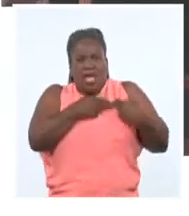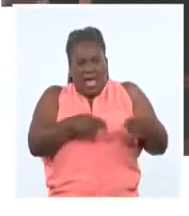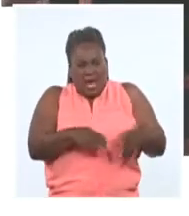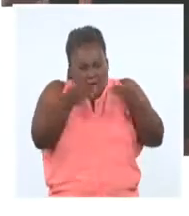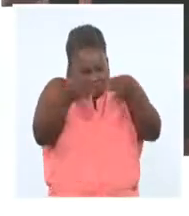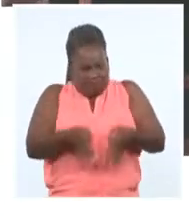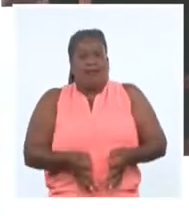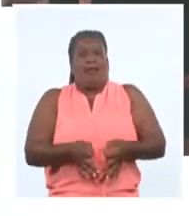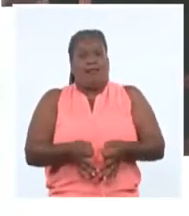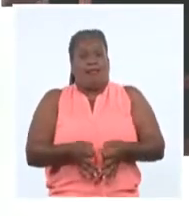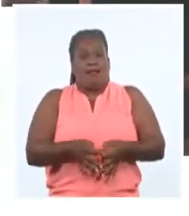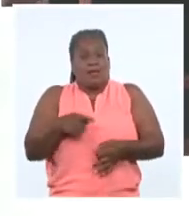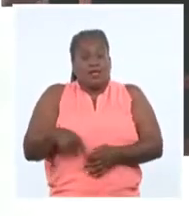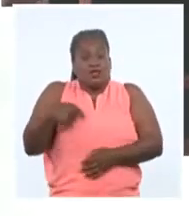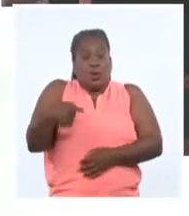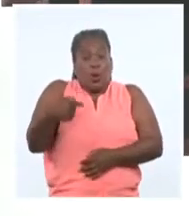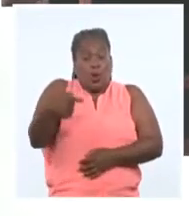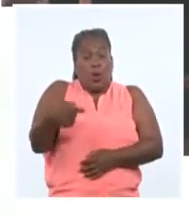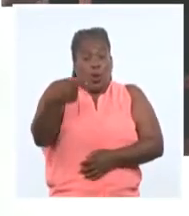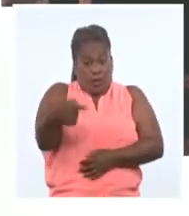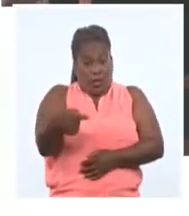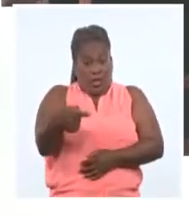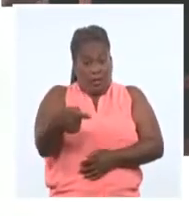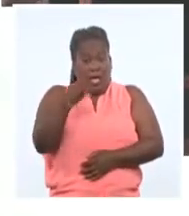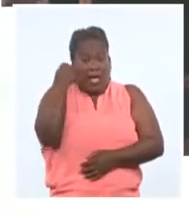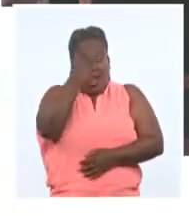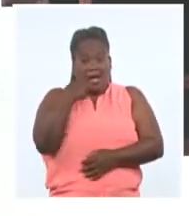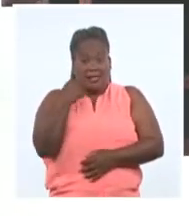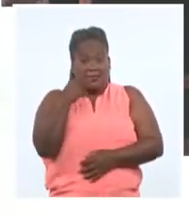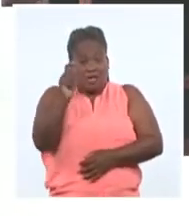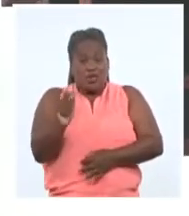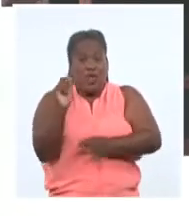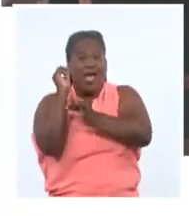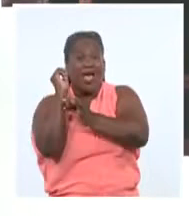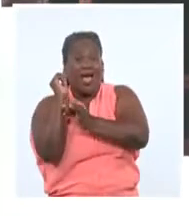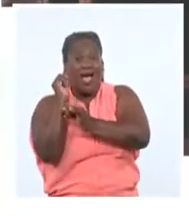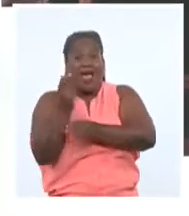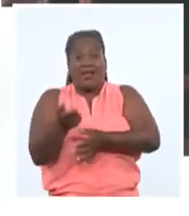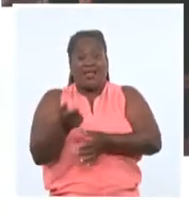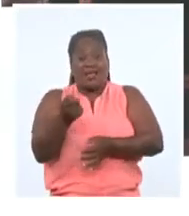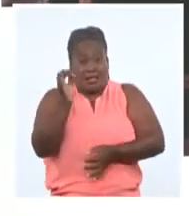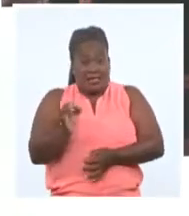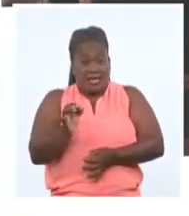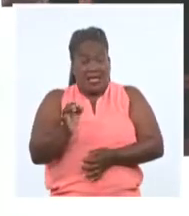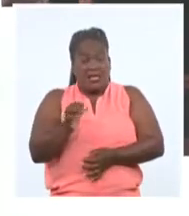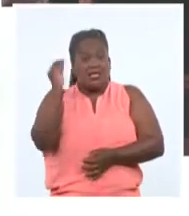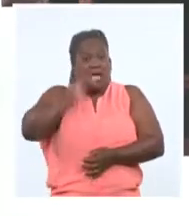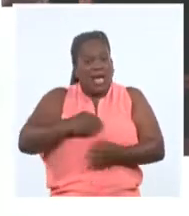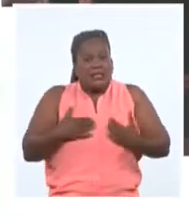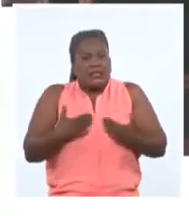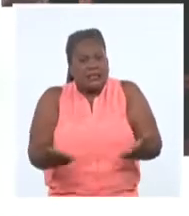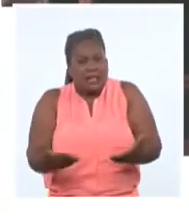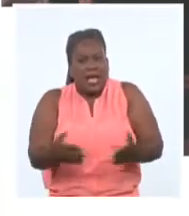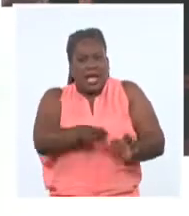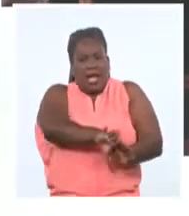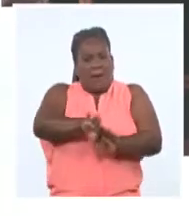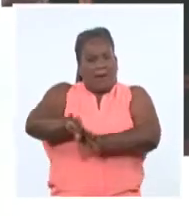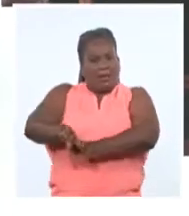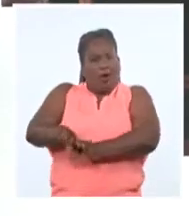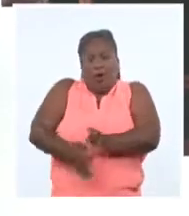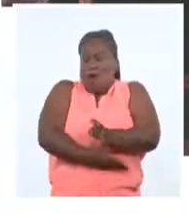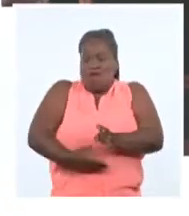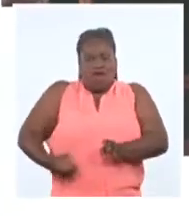están diariamente poniendo su mejor cara, su mejor esfuerzo, su conocimiento, apartando con mucho